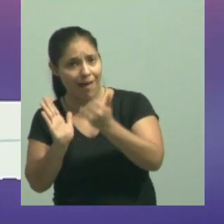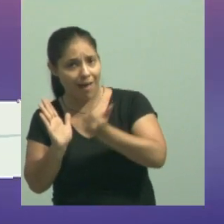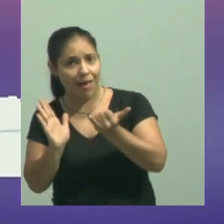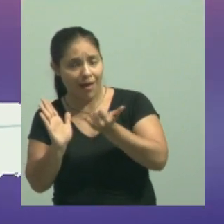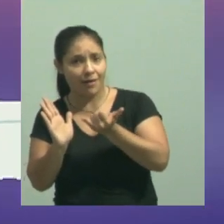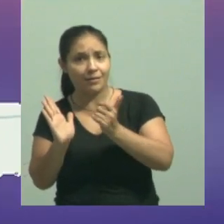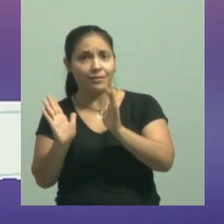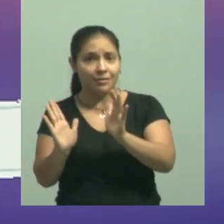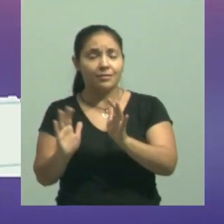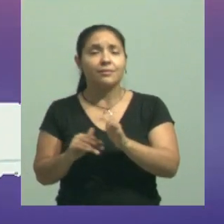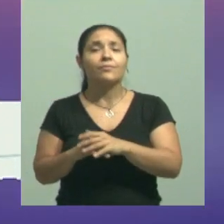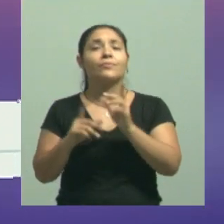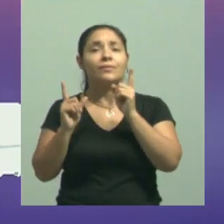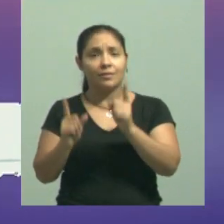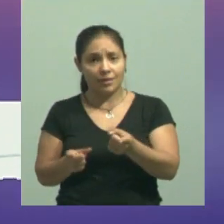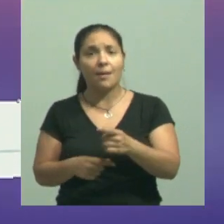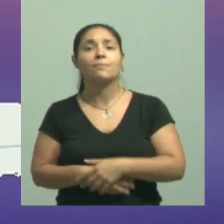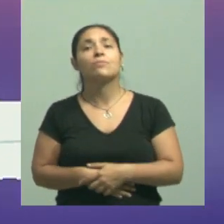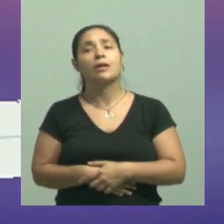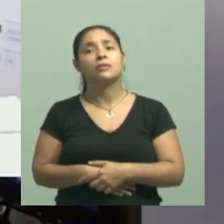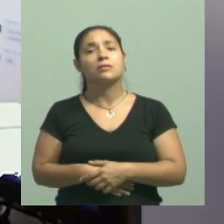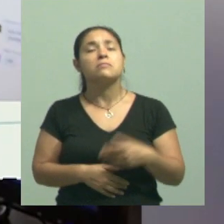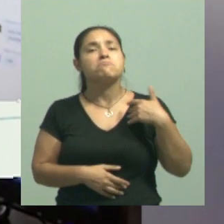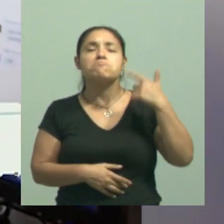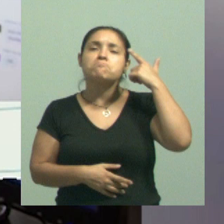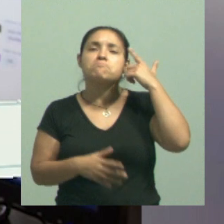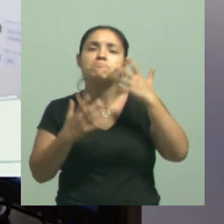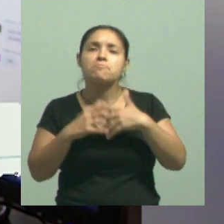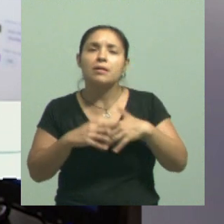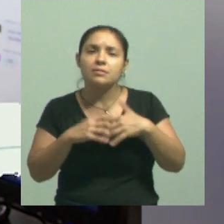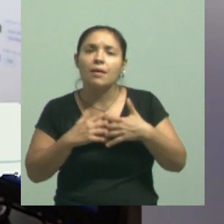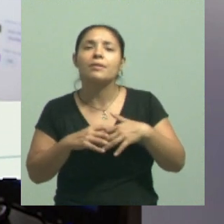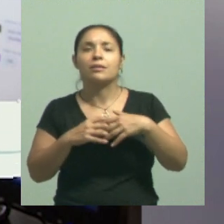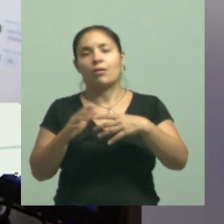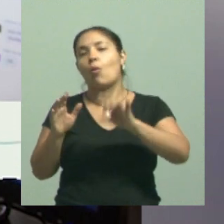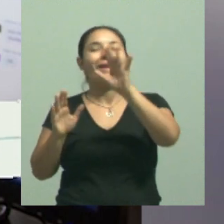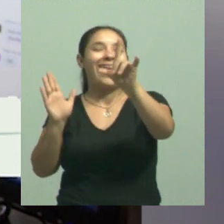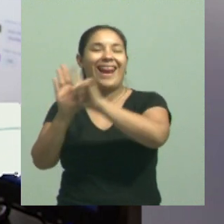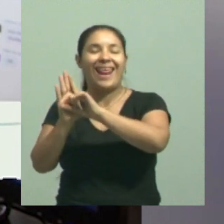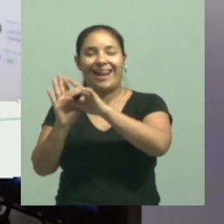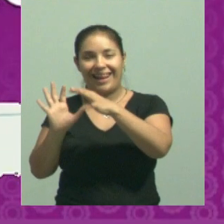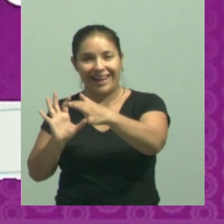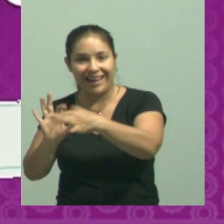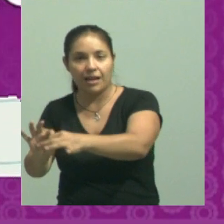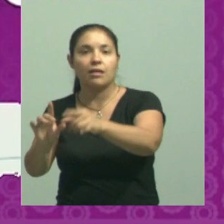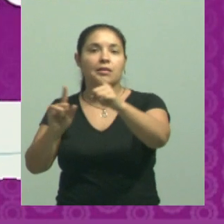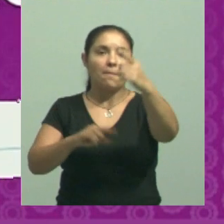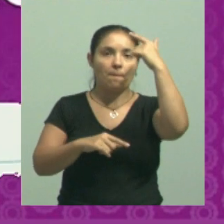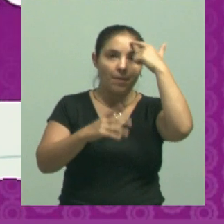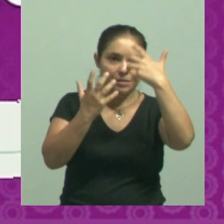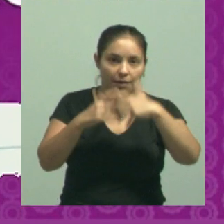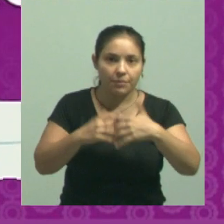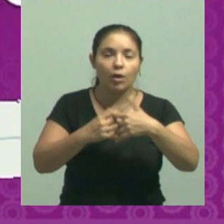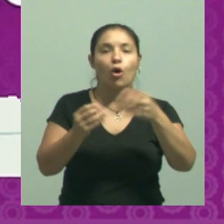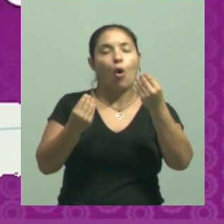también horizontes de pensamiento, no solo legislaciones, digo, horizontes de pensamiento que nos permiten ver y pensar la